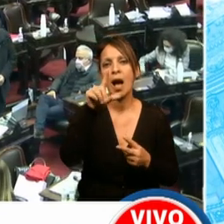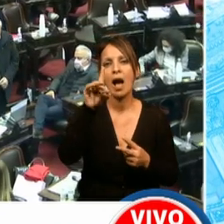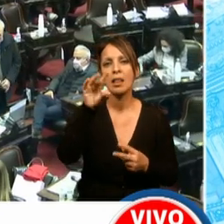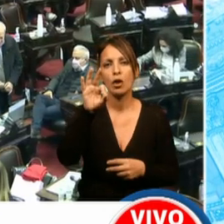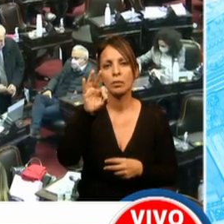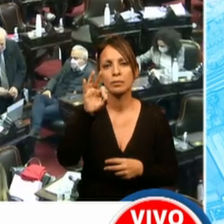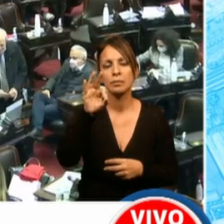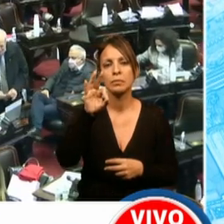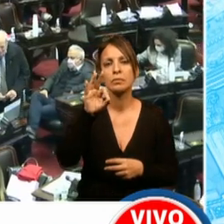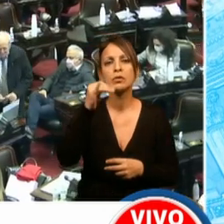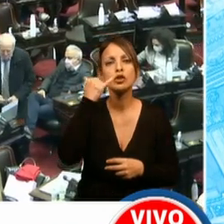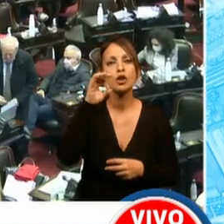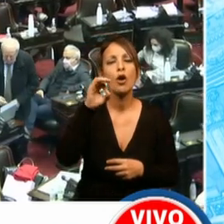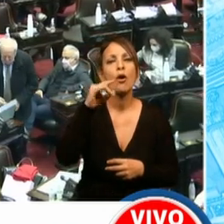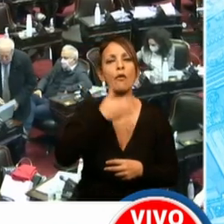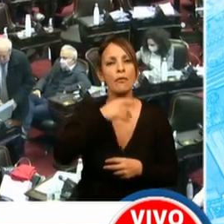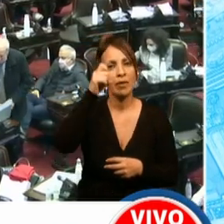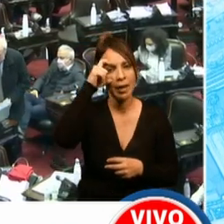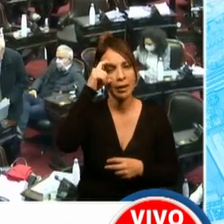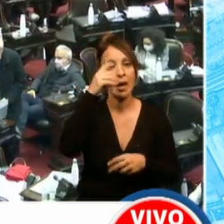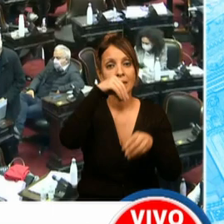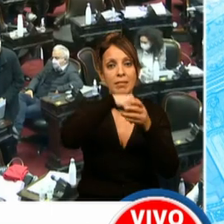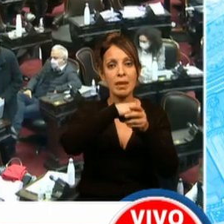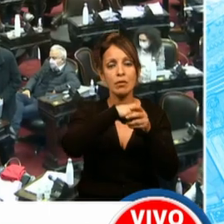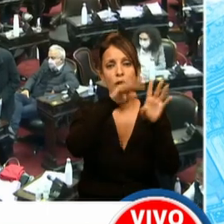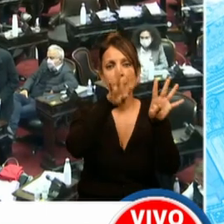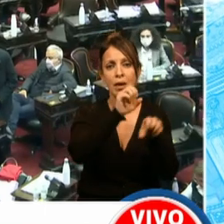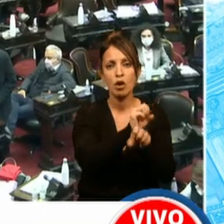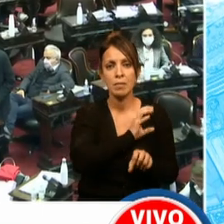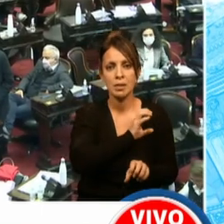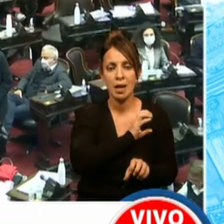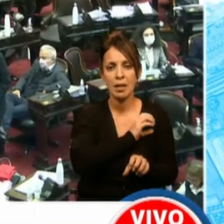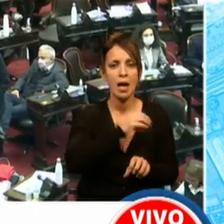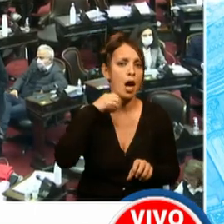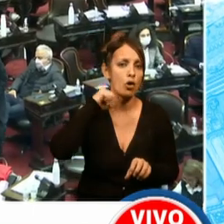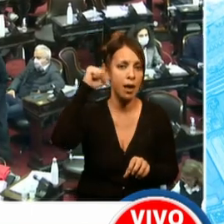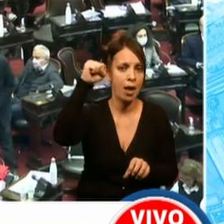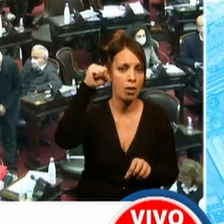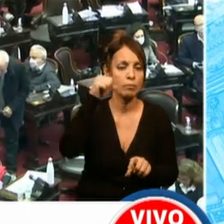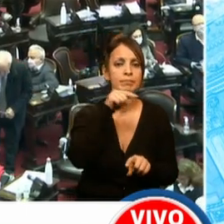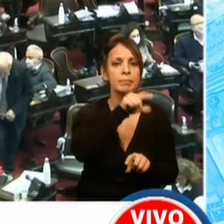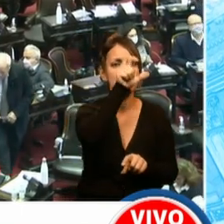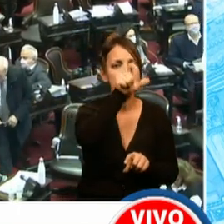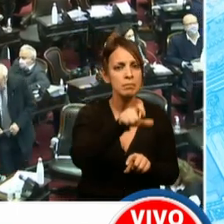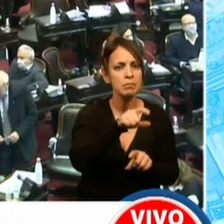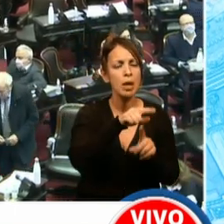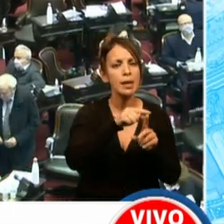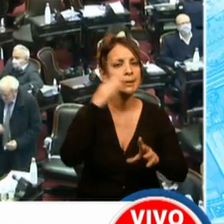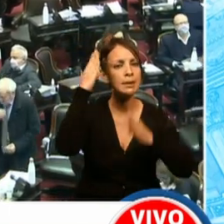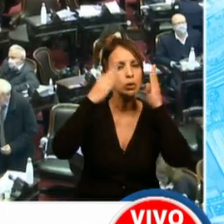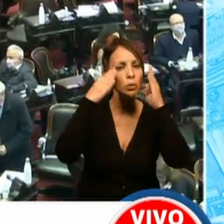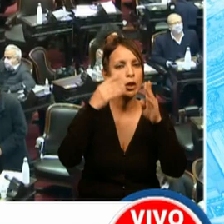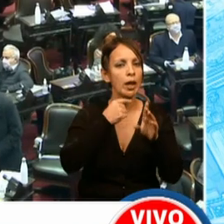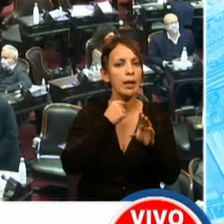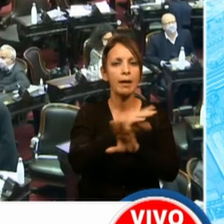que apareció en una dependencia policial ahorcado un hombre que participaba de ese sueño de ponerle fin a la